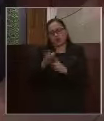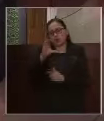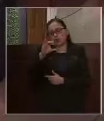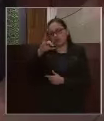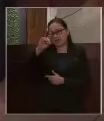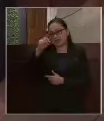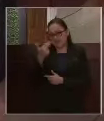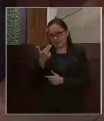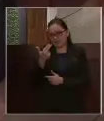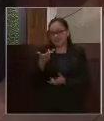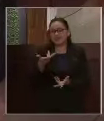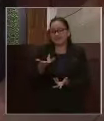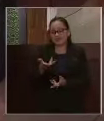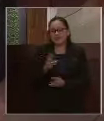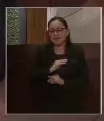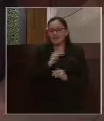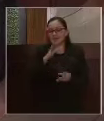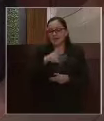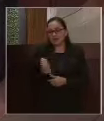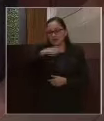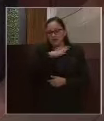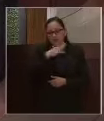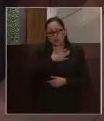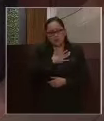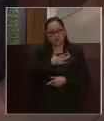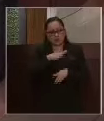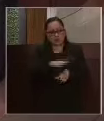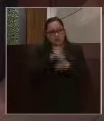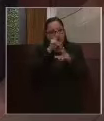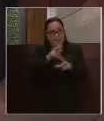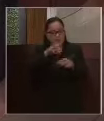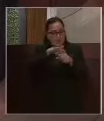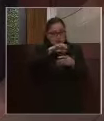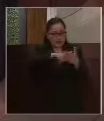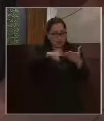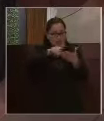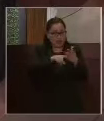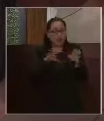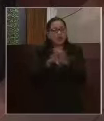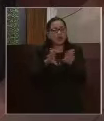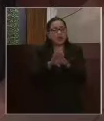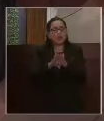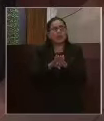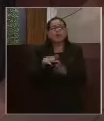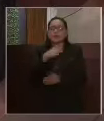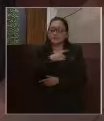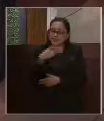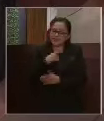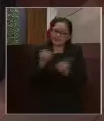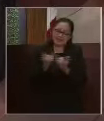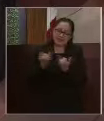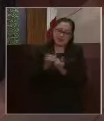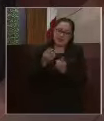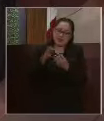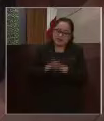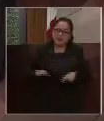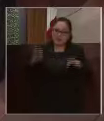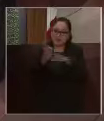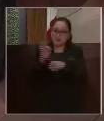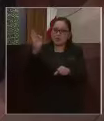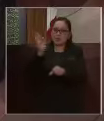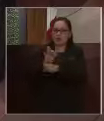tarea justamente de la justicia constitucional en materia electoral, pues justamente tiene que ser en este contexto de salvaguardar el